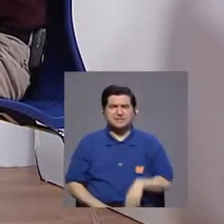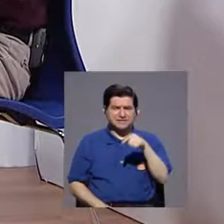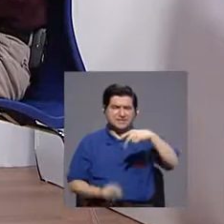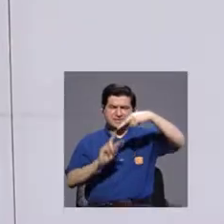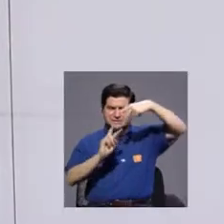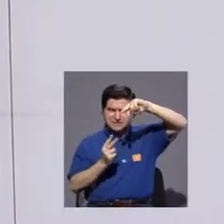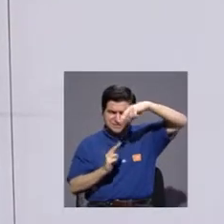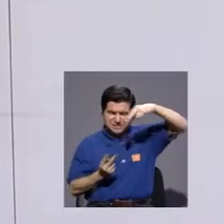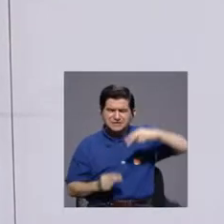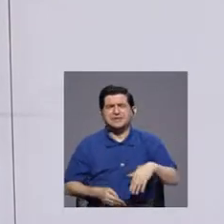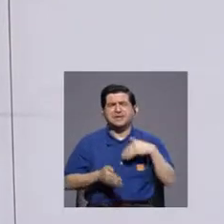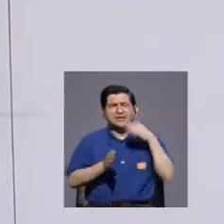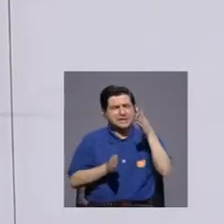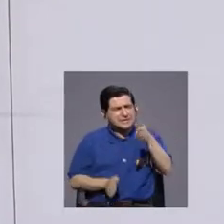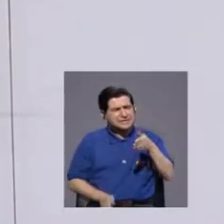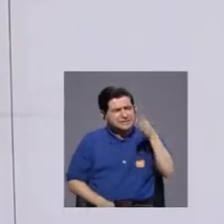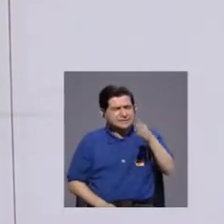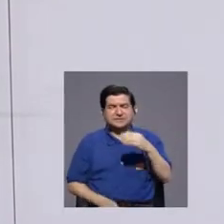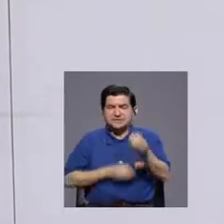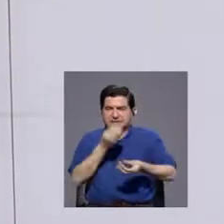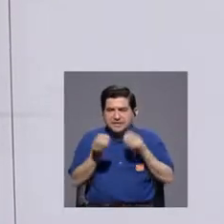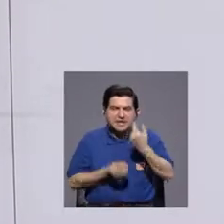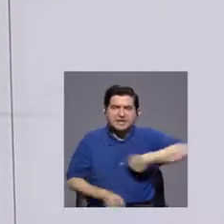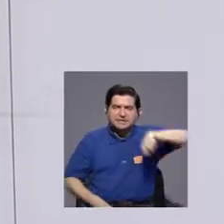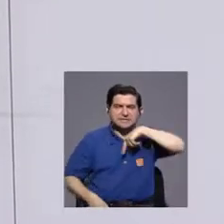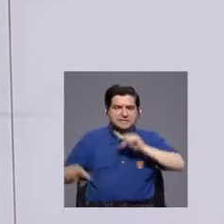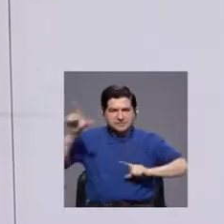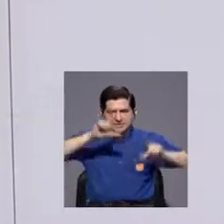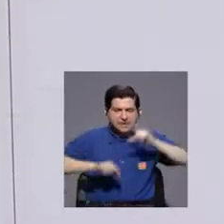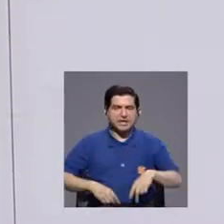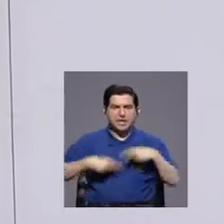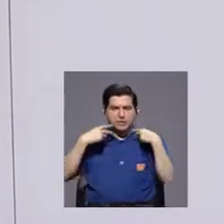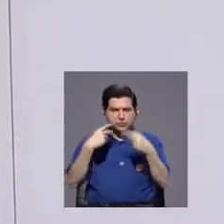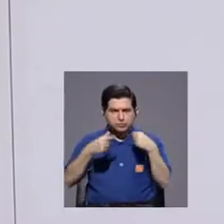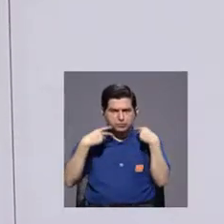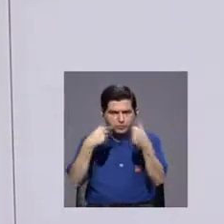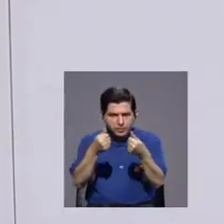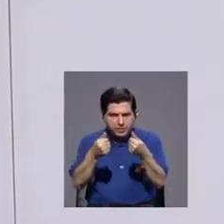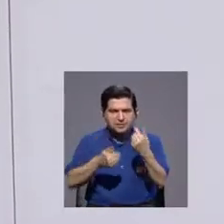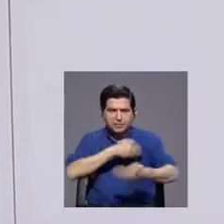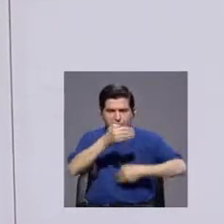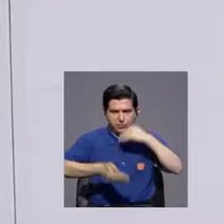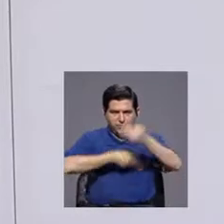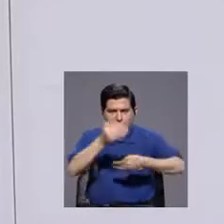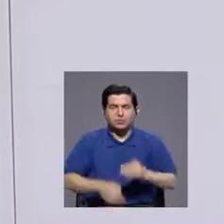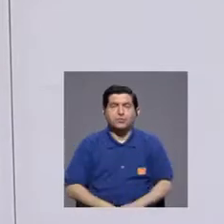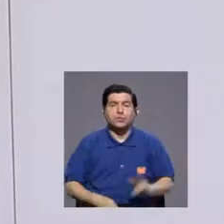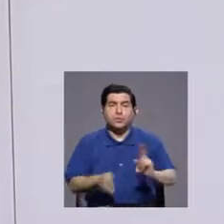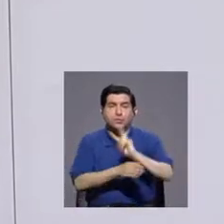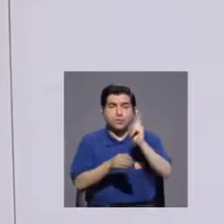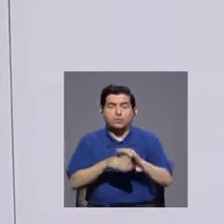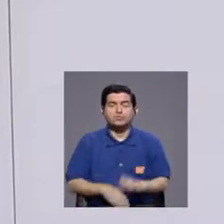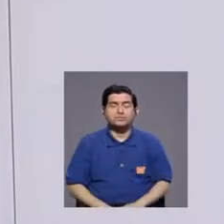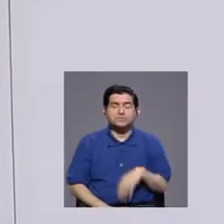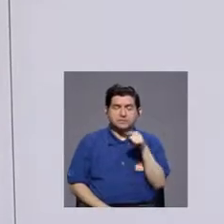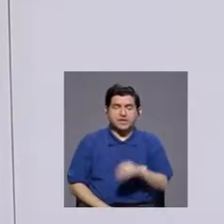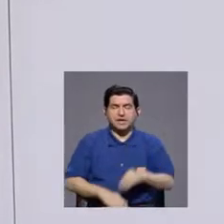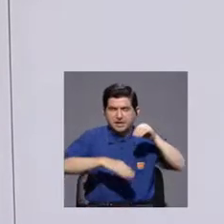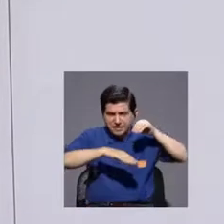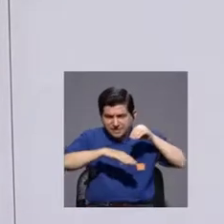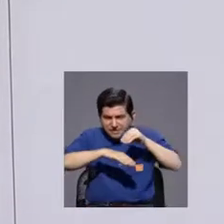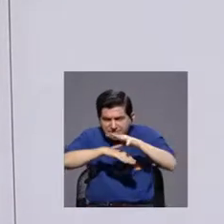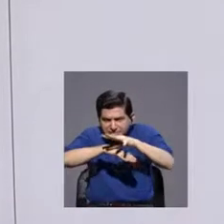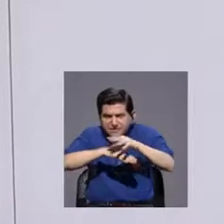muy lento nosotros lo que hacemos en el laboratorio es acelerar este proceso y para eso utilizamos radiación ionizante